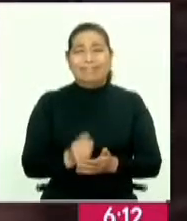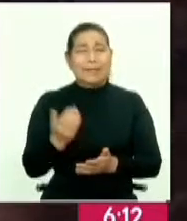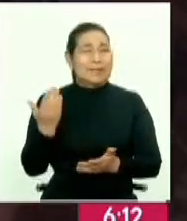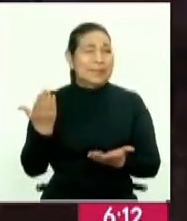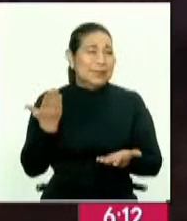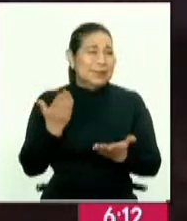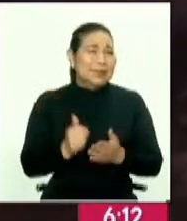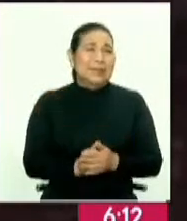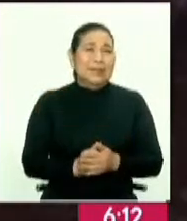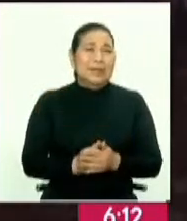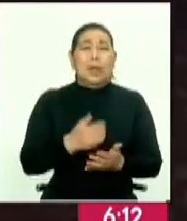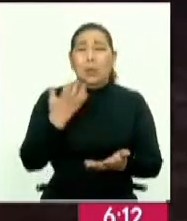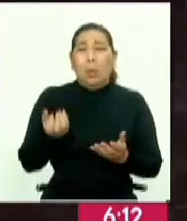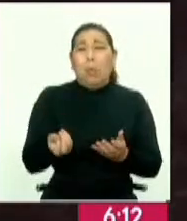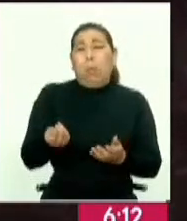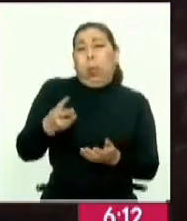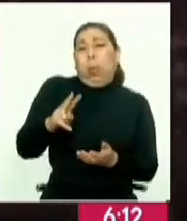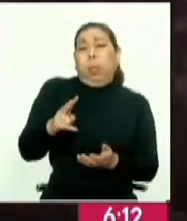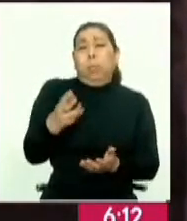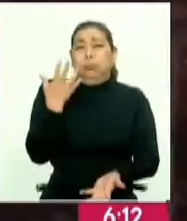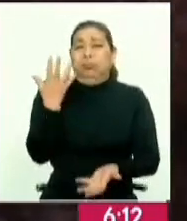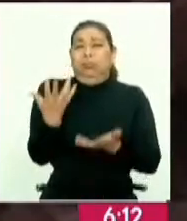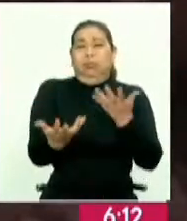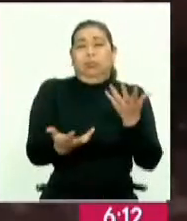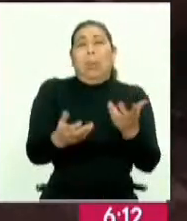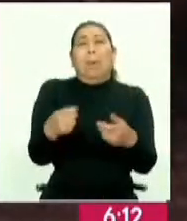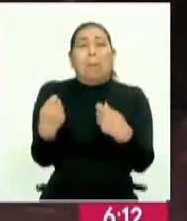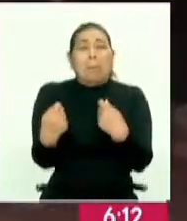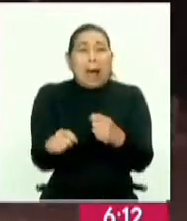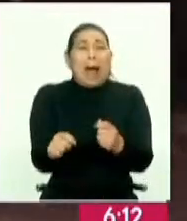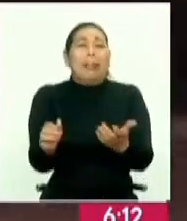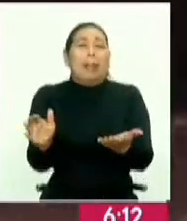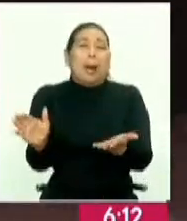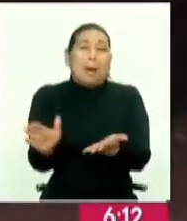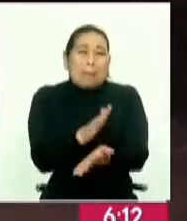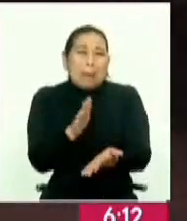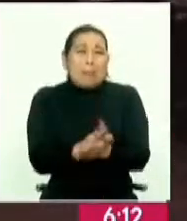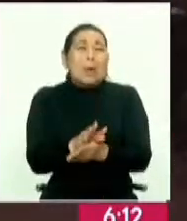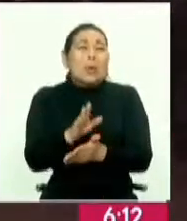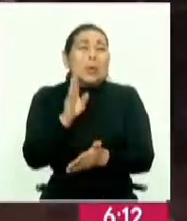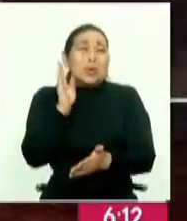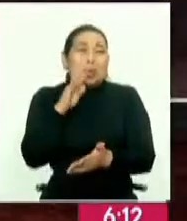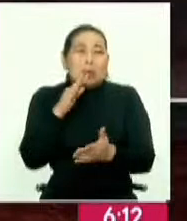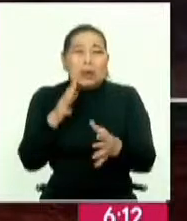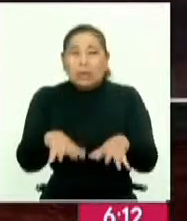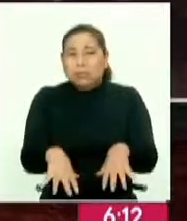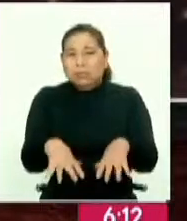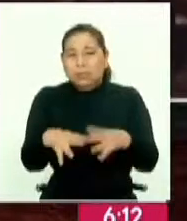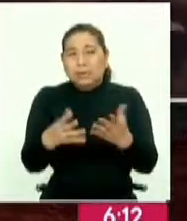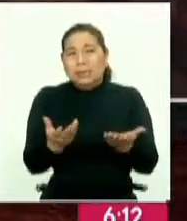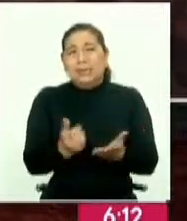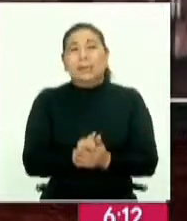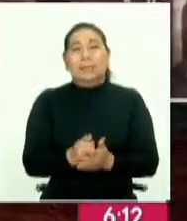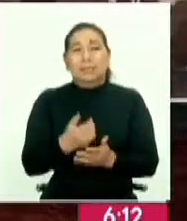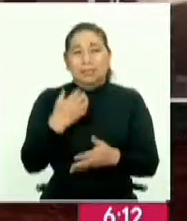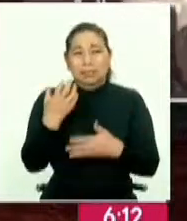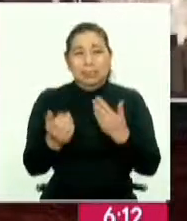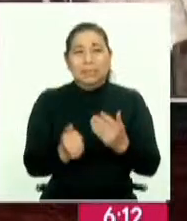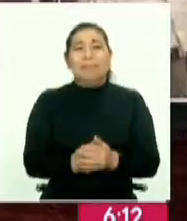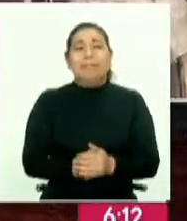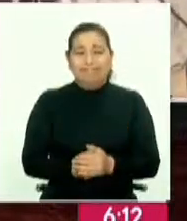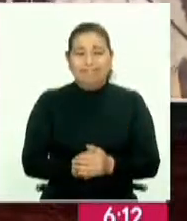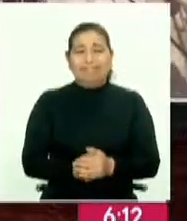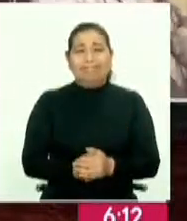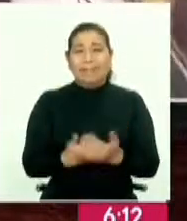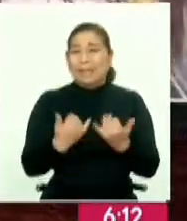que el fuego se incremente con más fuerza y vemos total humareda que sigue saliendo de las viviendas